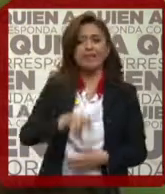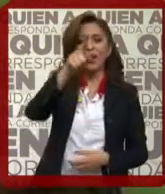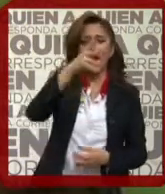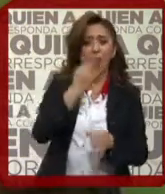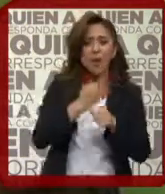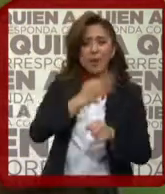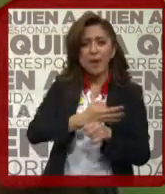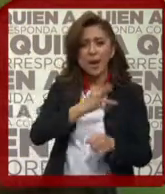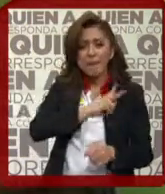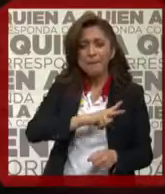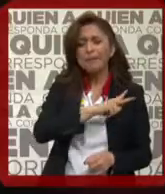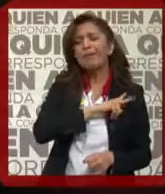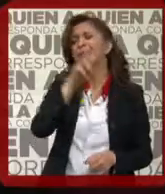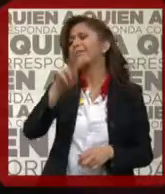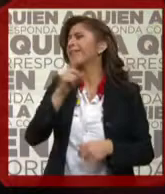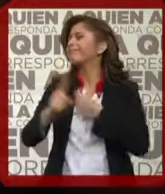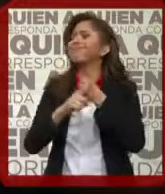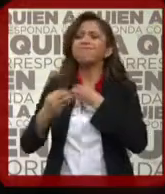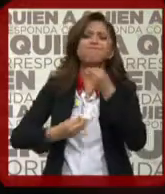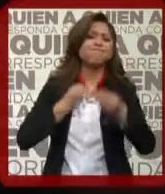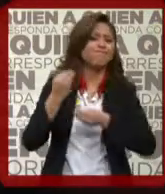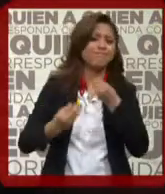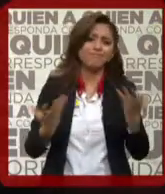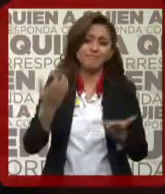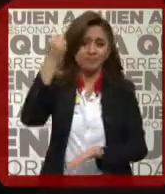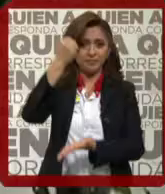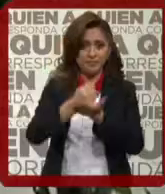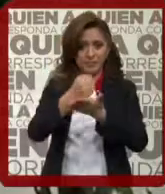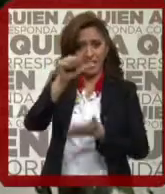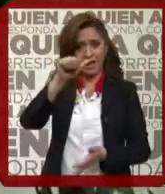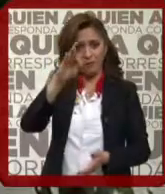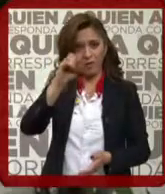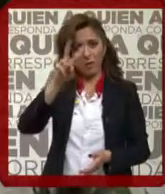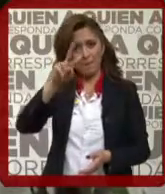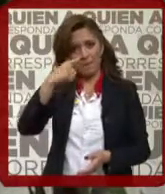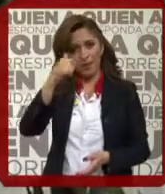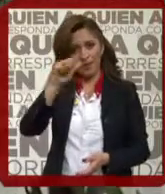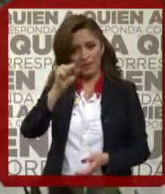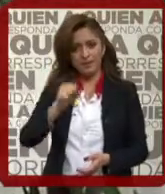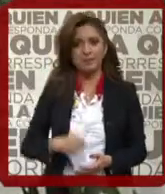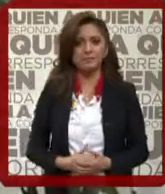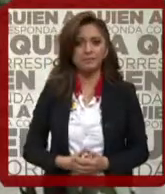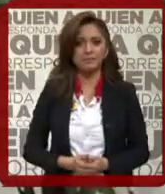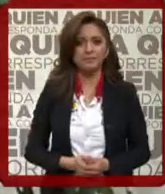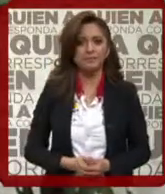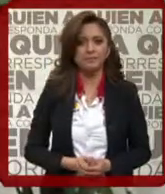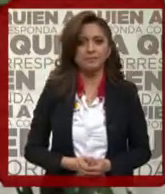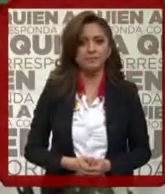en un complicado enredo. Para quien corresponda, reportó Alfonso Vargas Torres.